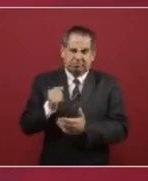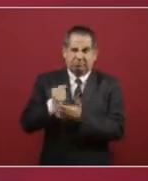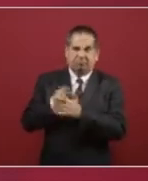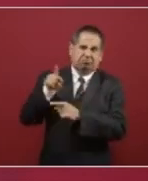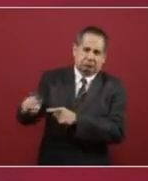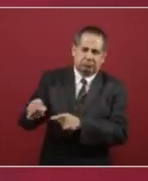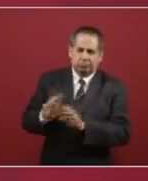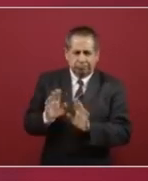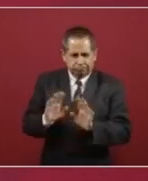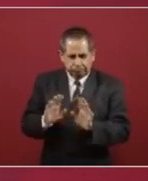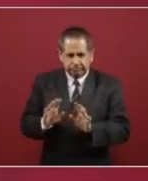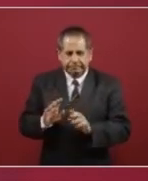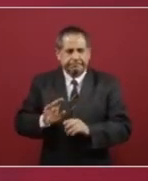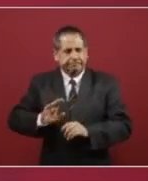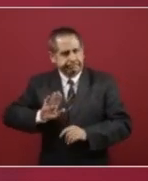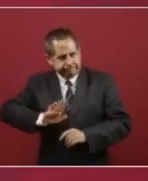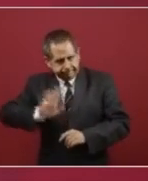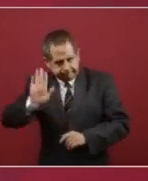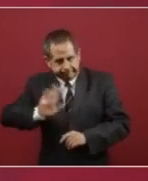tajantes,